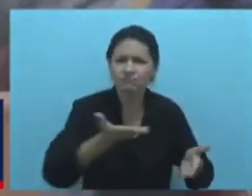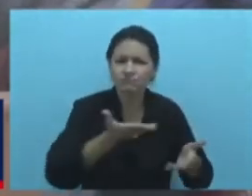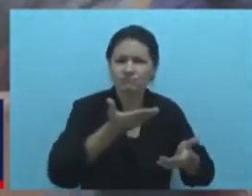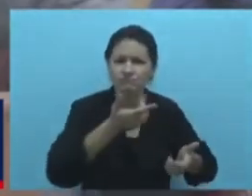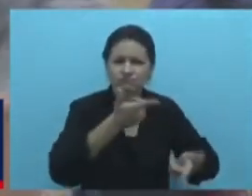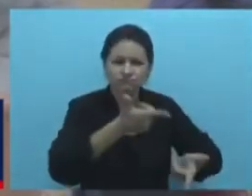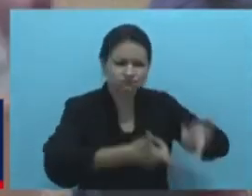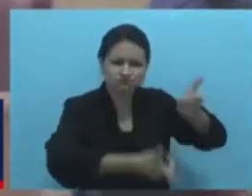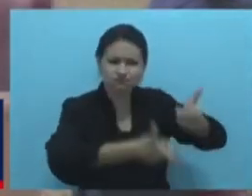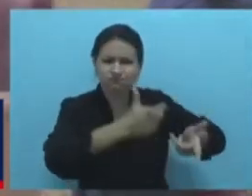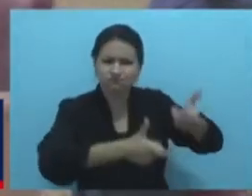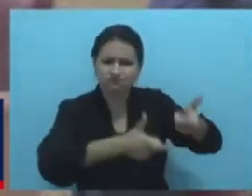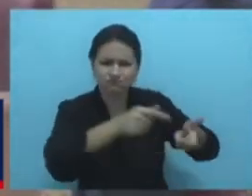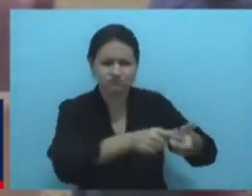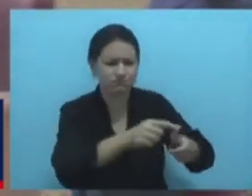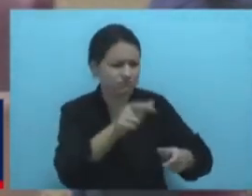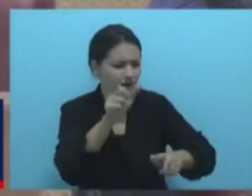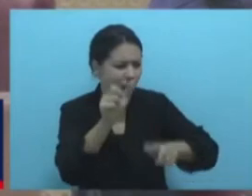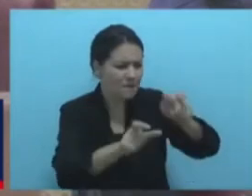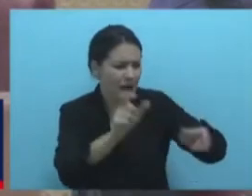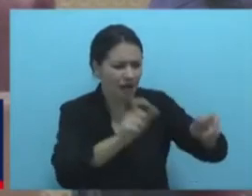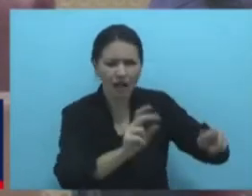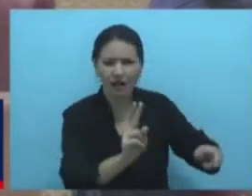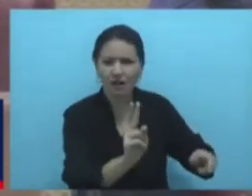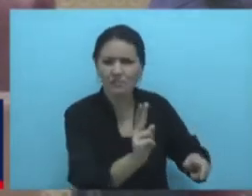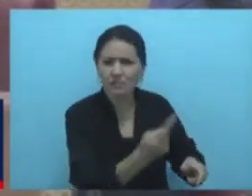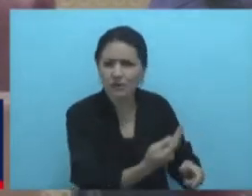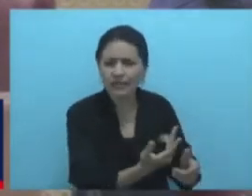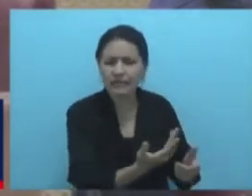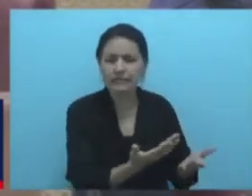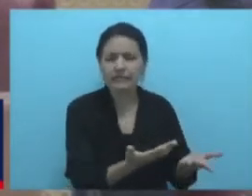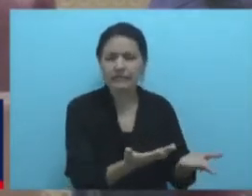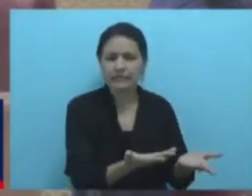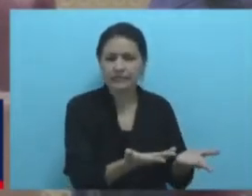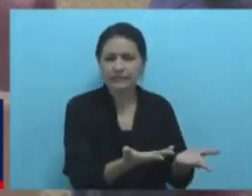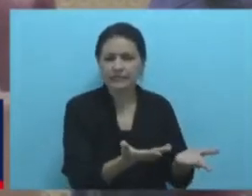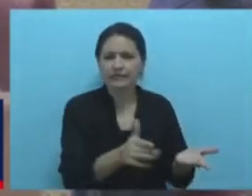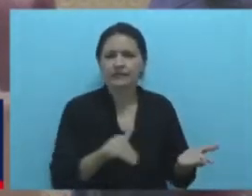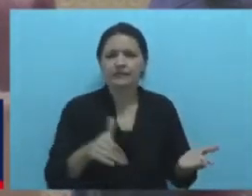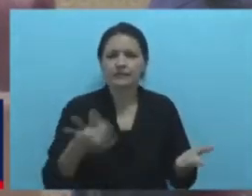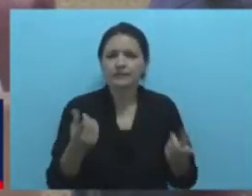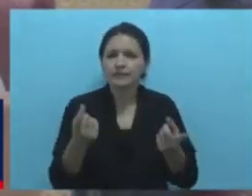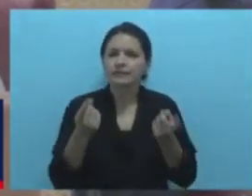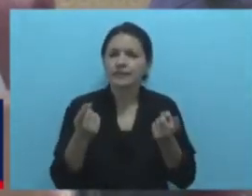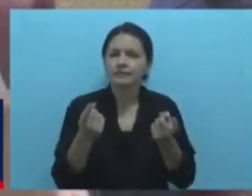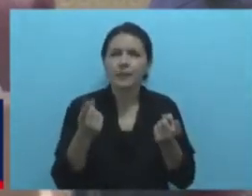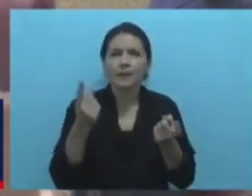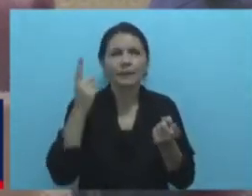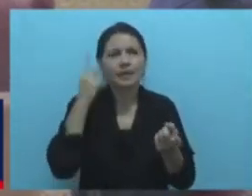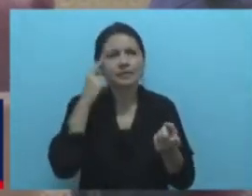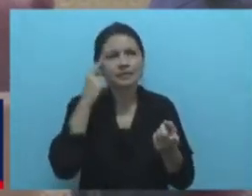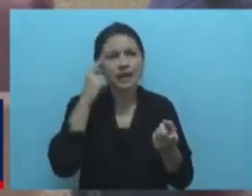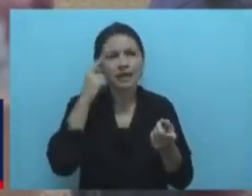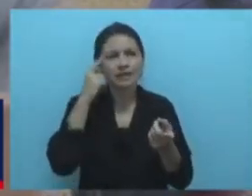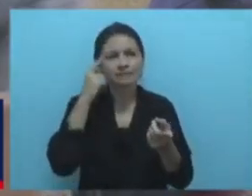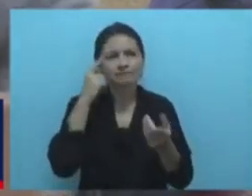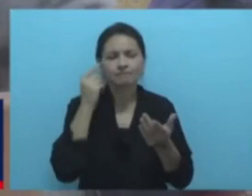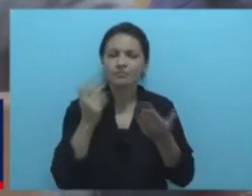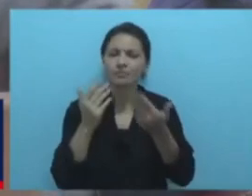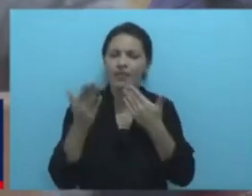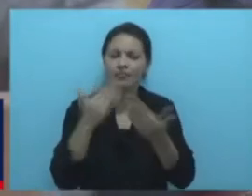derramada en los barrios en función de esto es indispensable también profundizar el debate